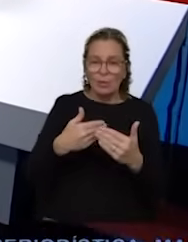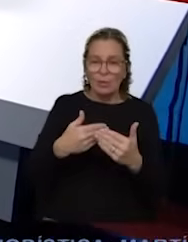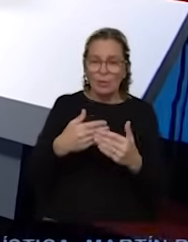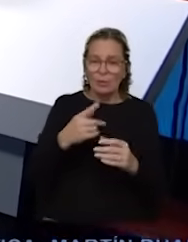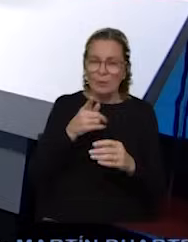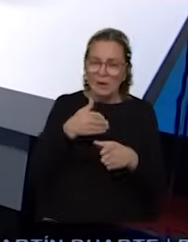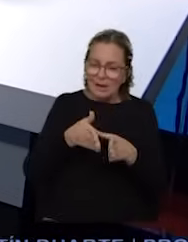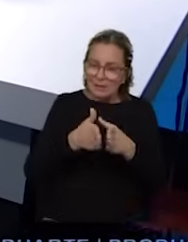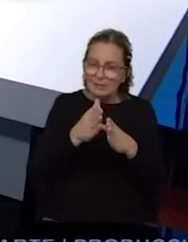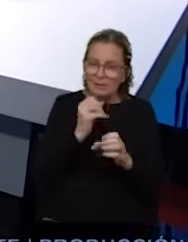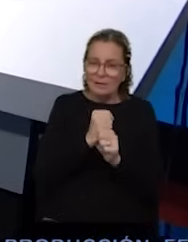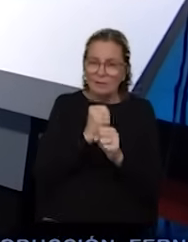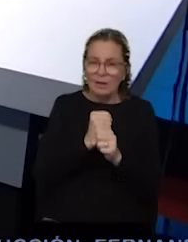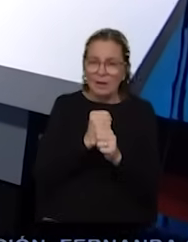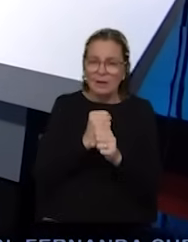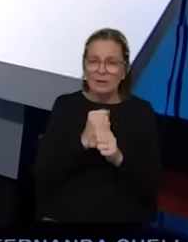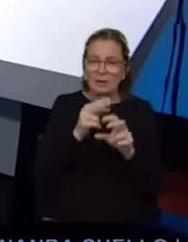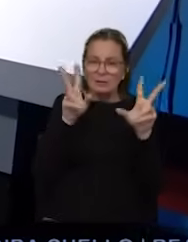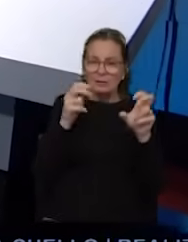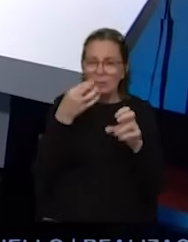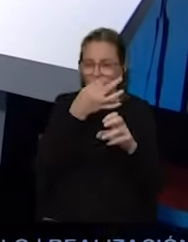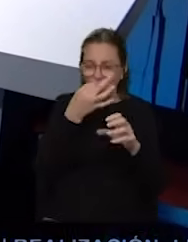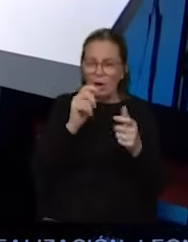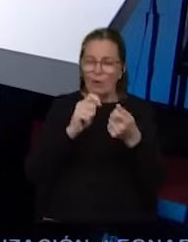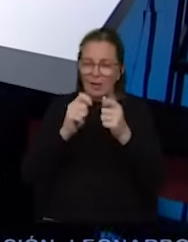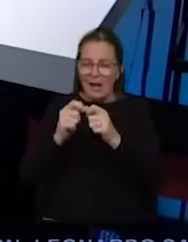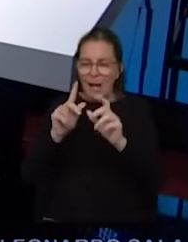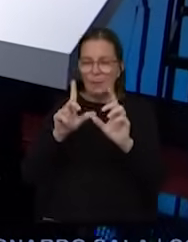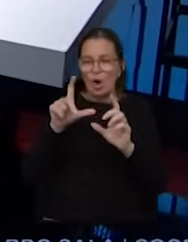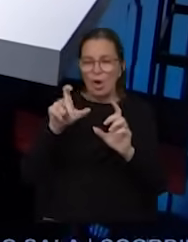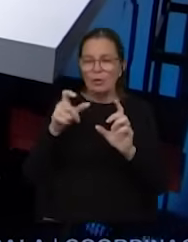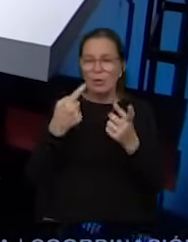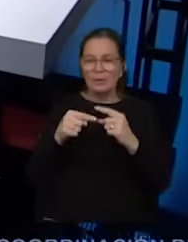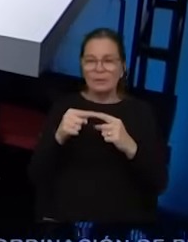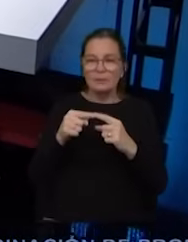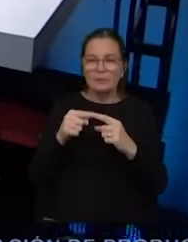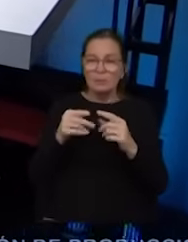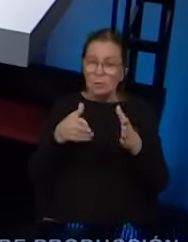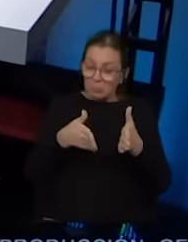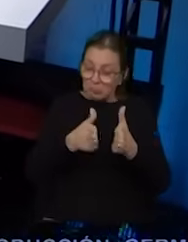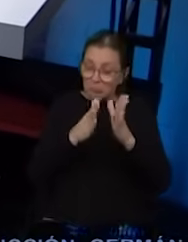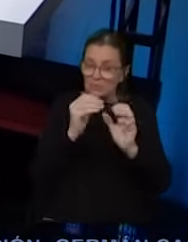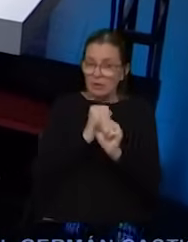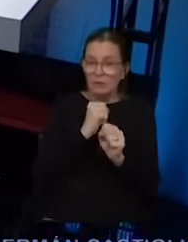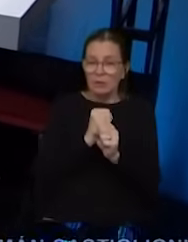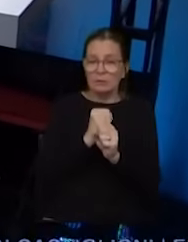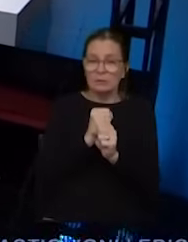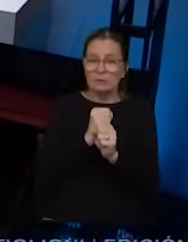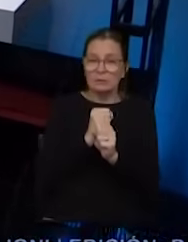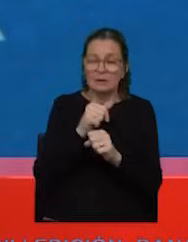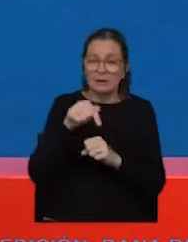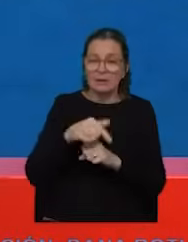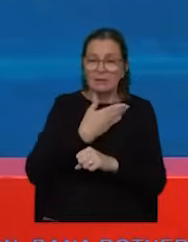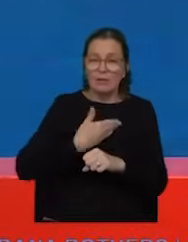de trabajo en el tema narcotráfico con retoques obviamente digo porque pero se mantuvo una línea de trabajo que en